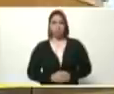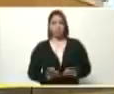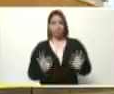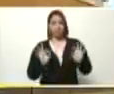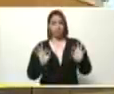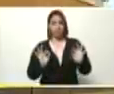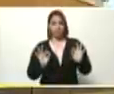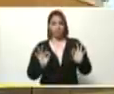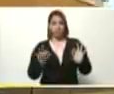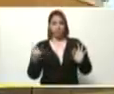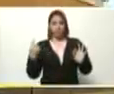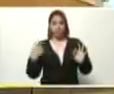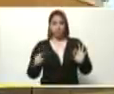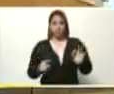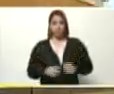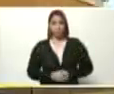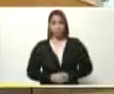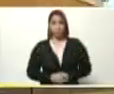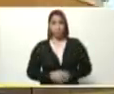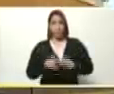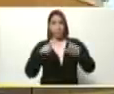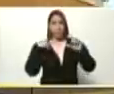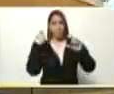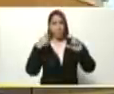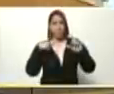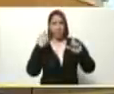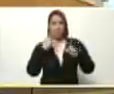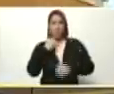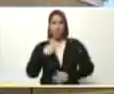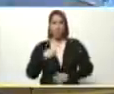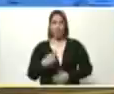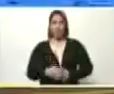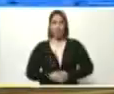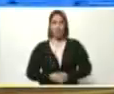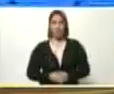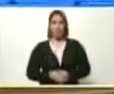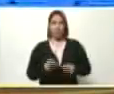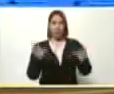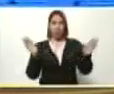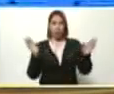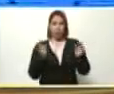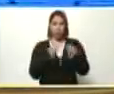Precisamente, aquí tenemos un video que me dicen que es un resumen